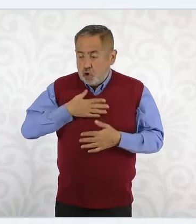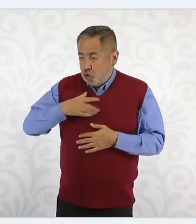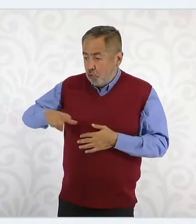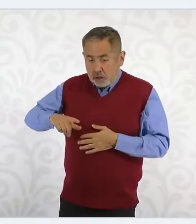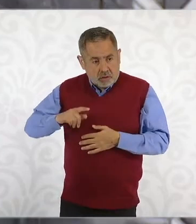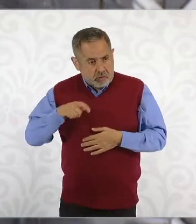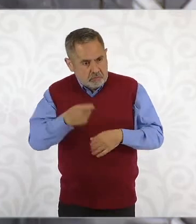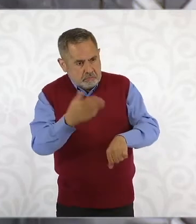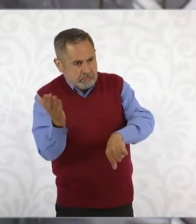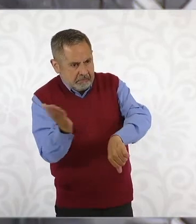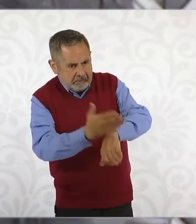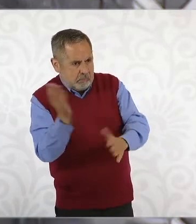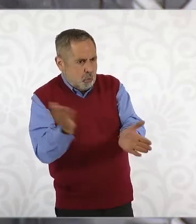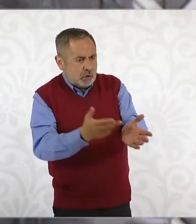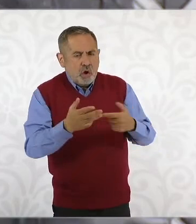ni tampoco la comisión,